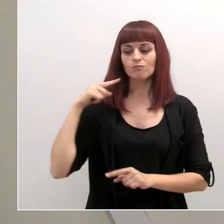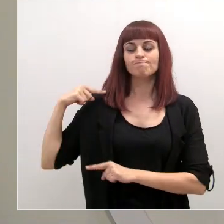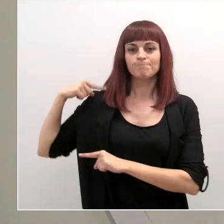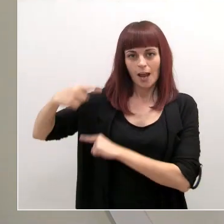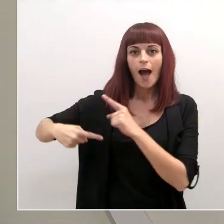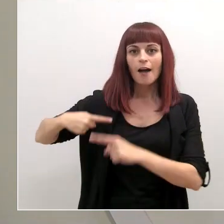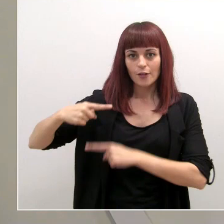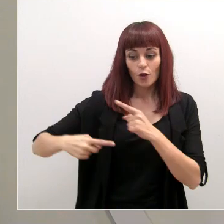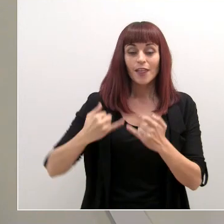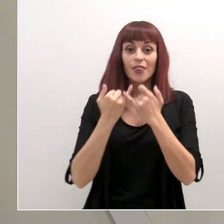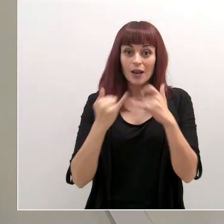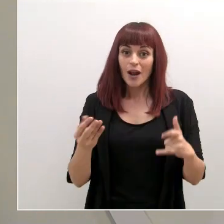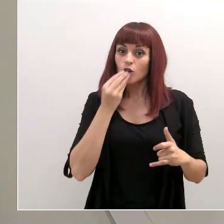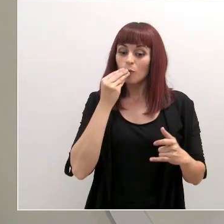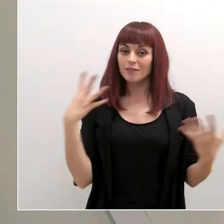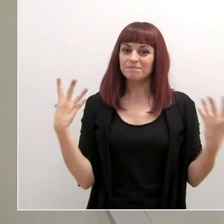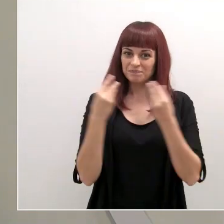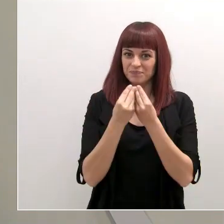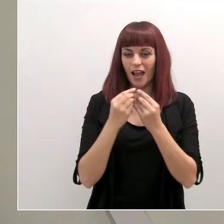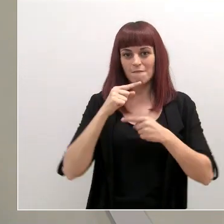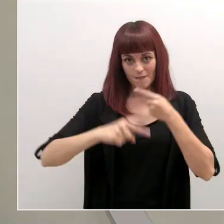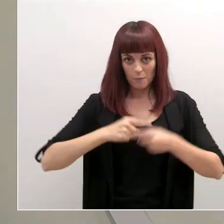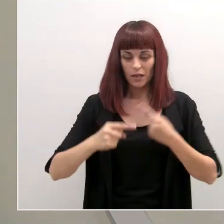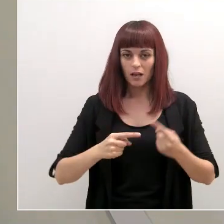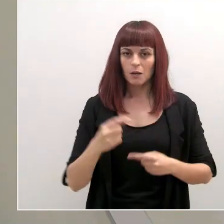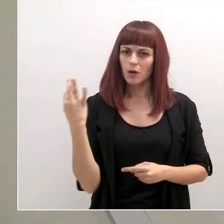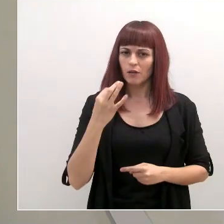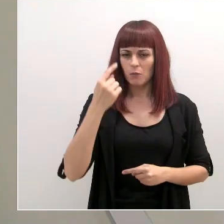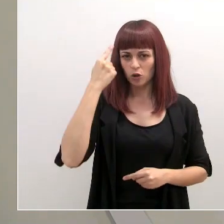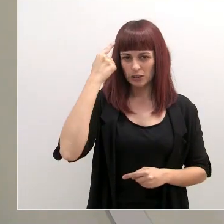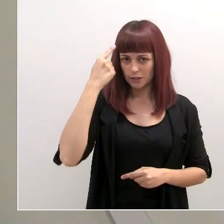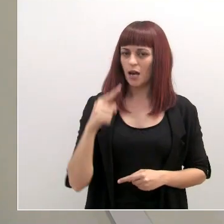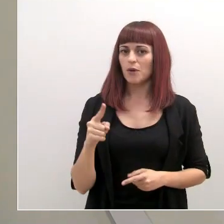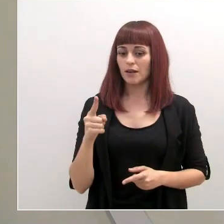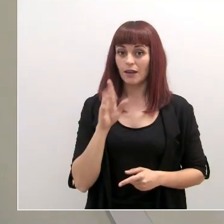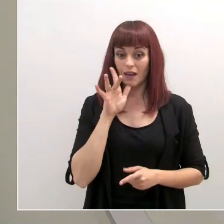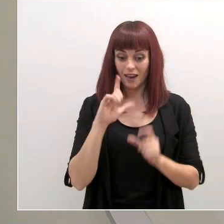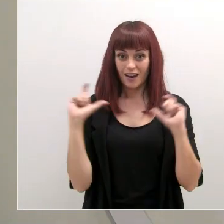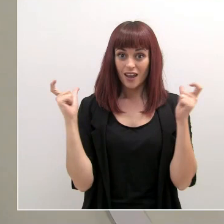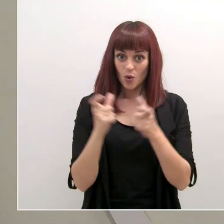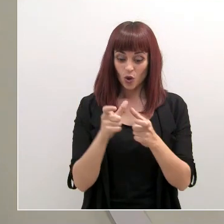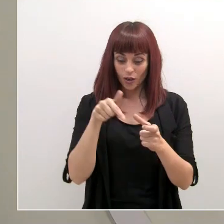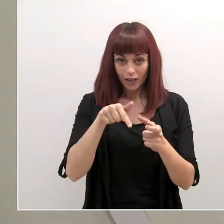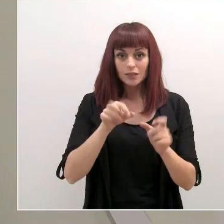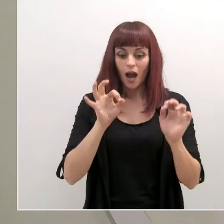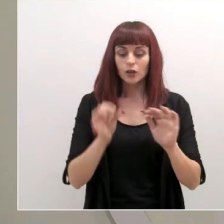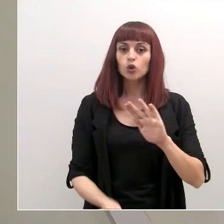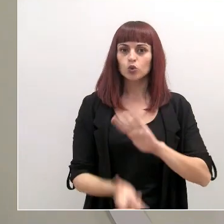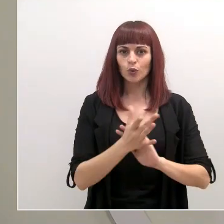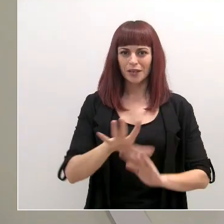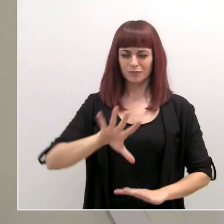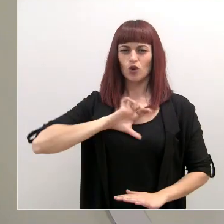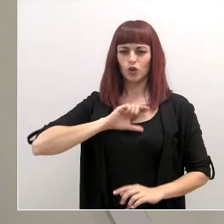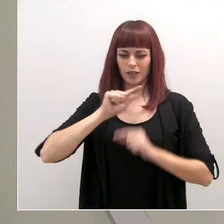arraigada de celebrar y comer en familia. Pero tenemos que ser más conscientes que nunca de que estas reuniones son el principal foco de